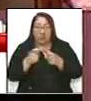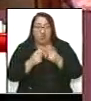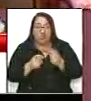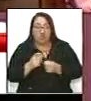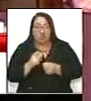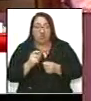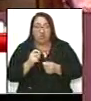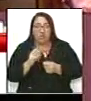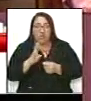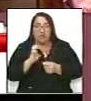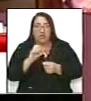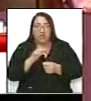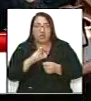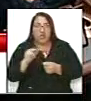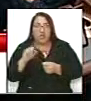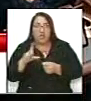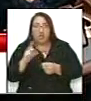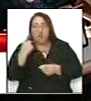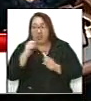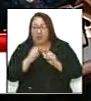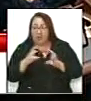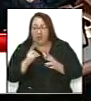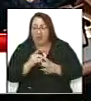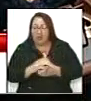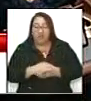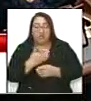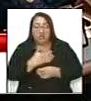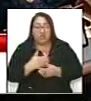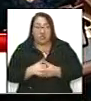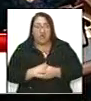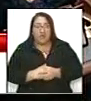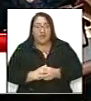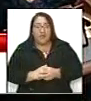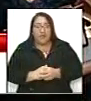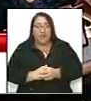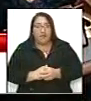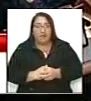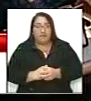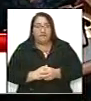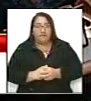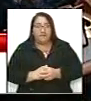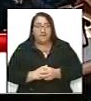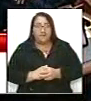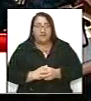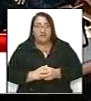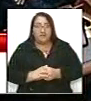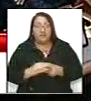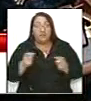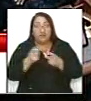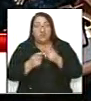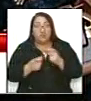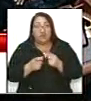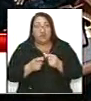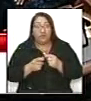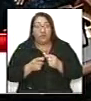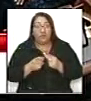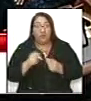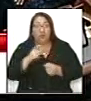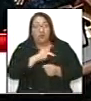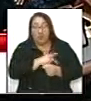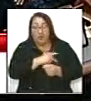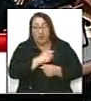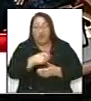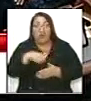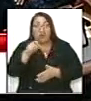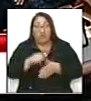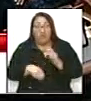congresista Héctor Becerril. Sí, para aclarar, presidente, colegas. En primer lugar, que un colega de Fuerza Popular haya firmado